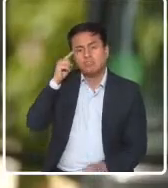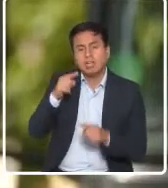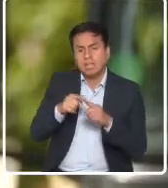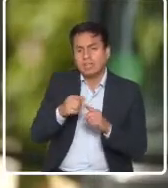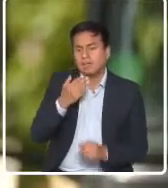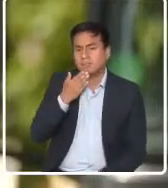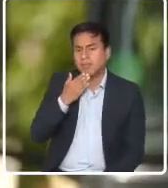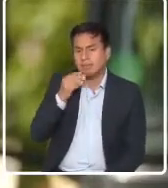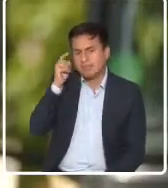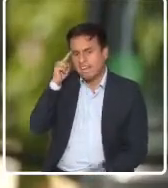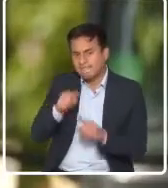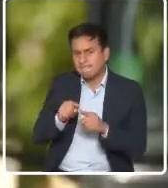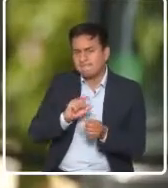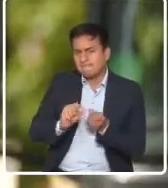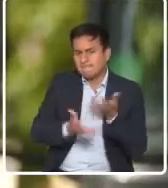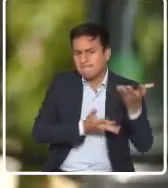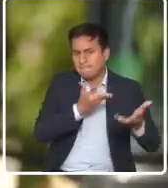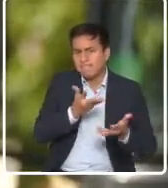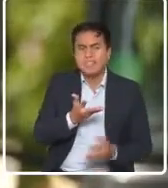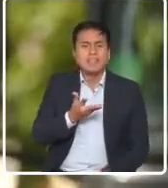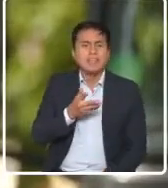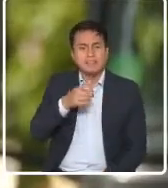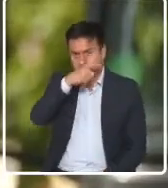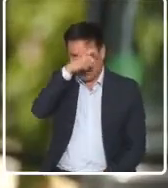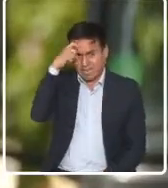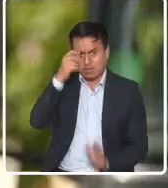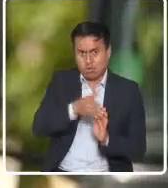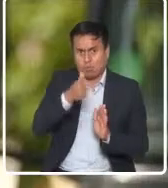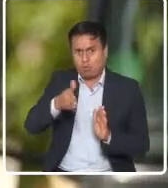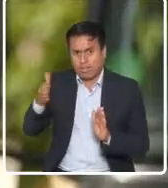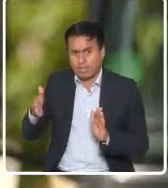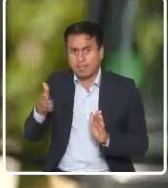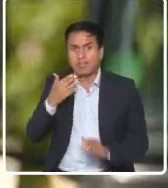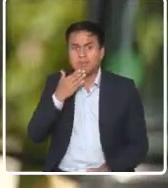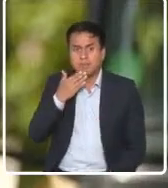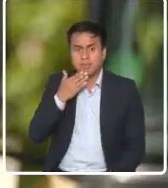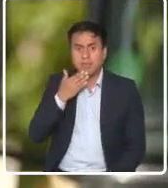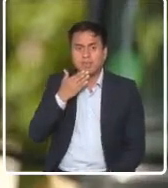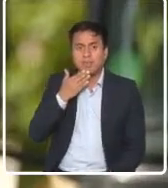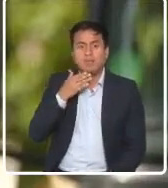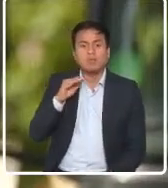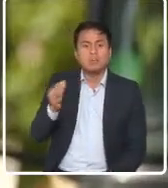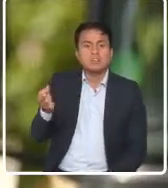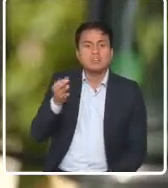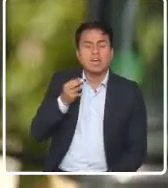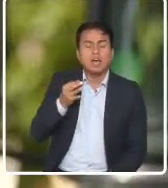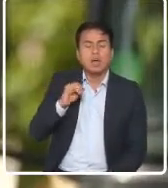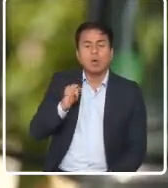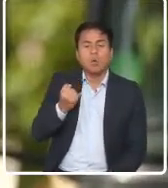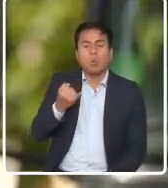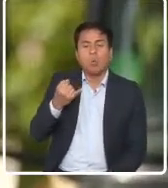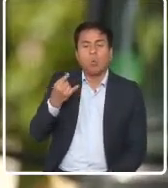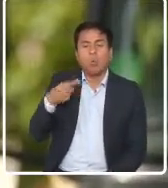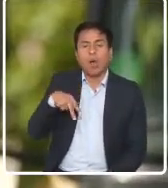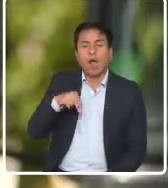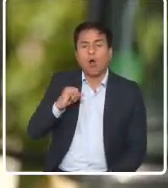intencionalidad. Y nos queda verano por delante. Efectivamente, como decía Juan José, hemos